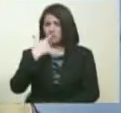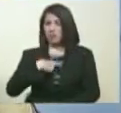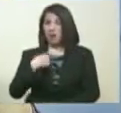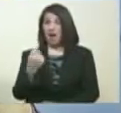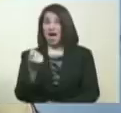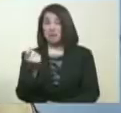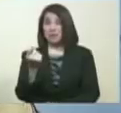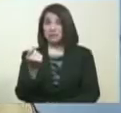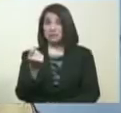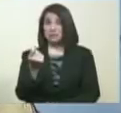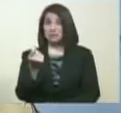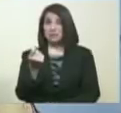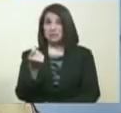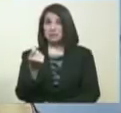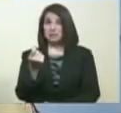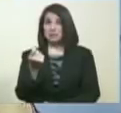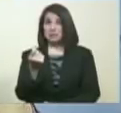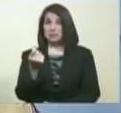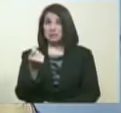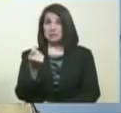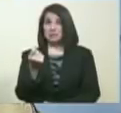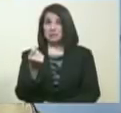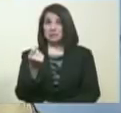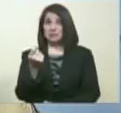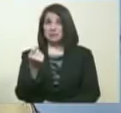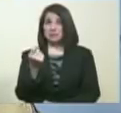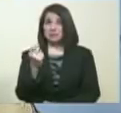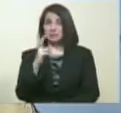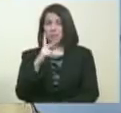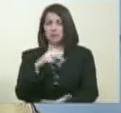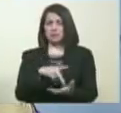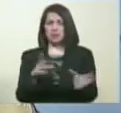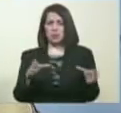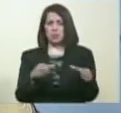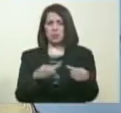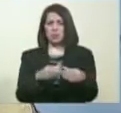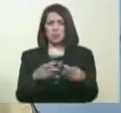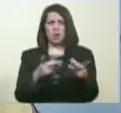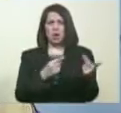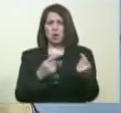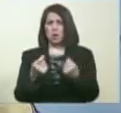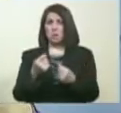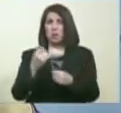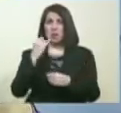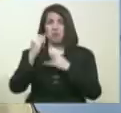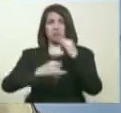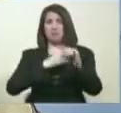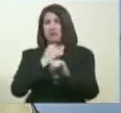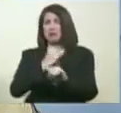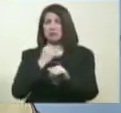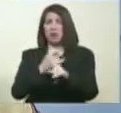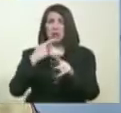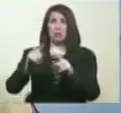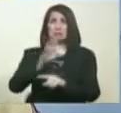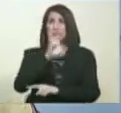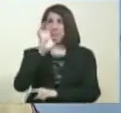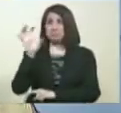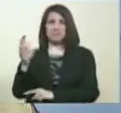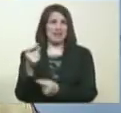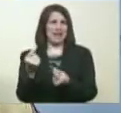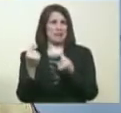jamás pertenecerá a ningún grupo económico nacional o transnacional, nunca. Ni